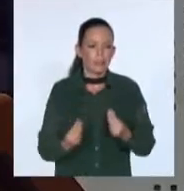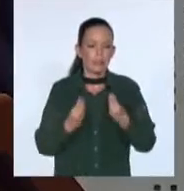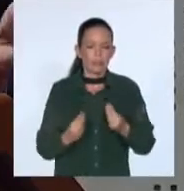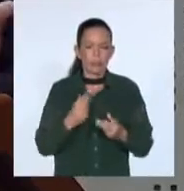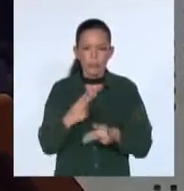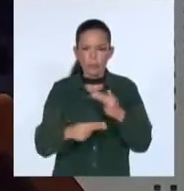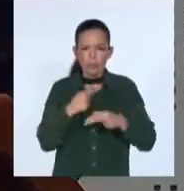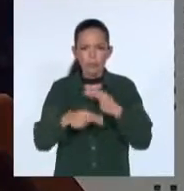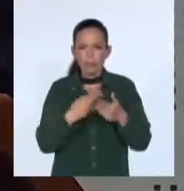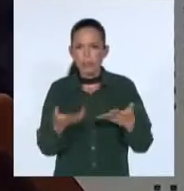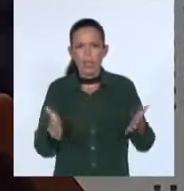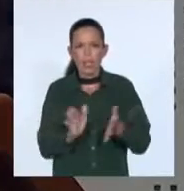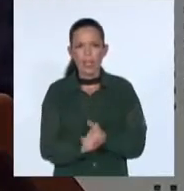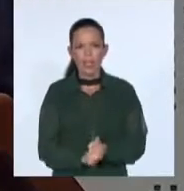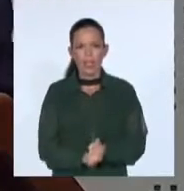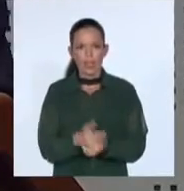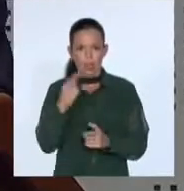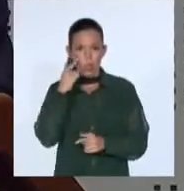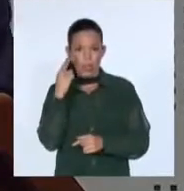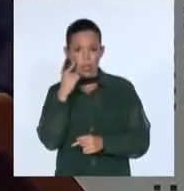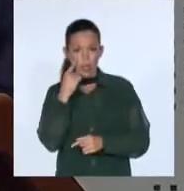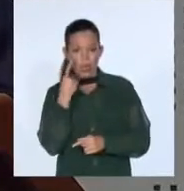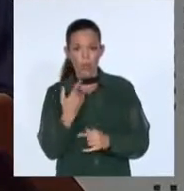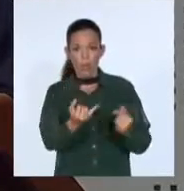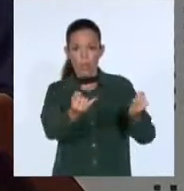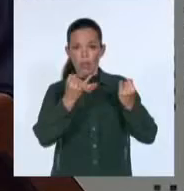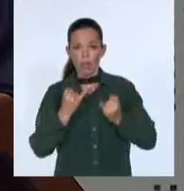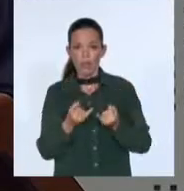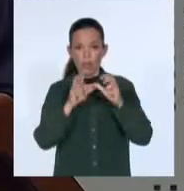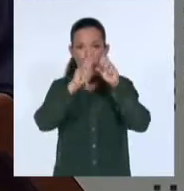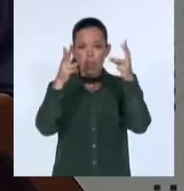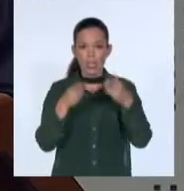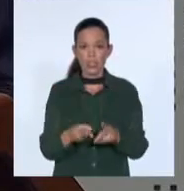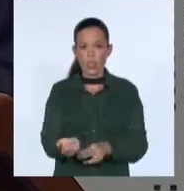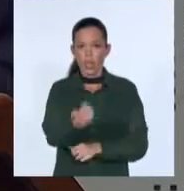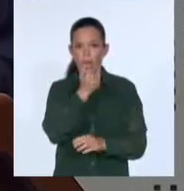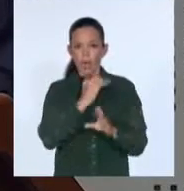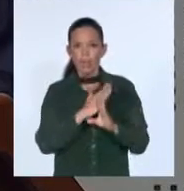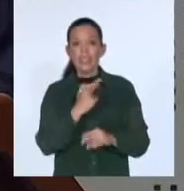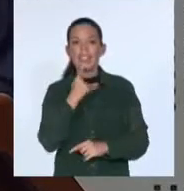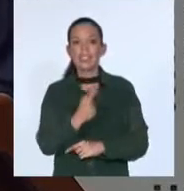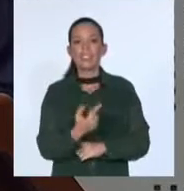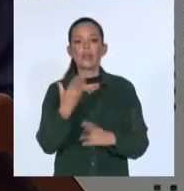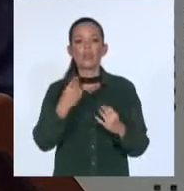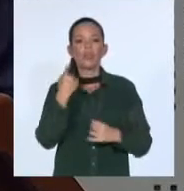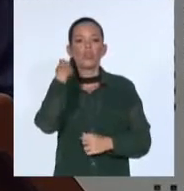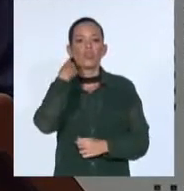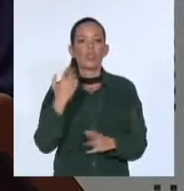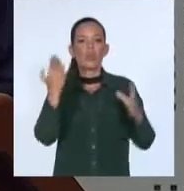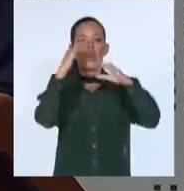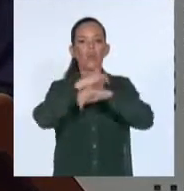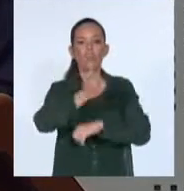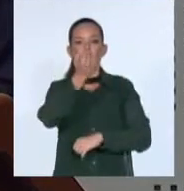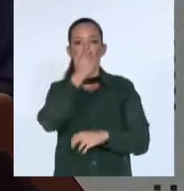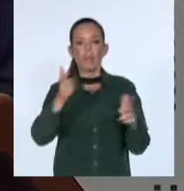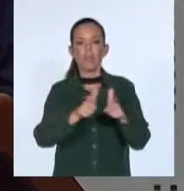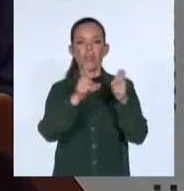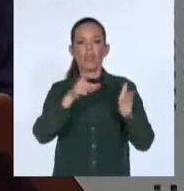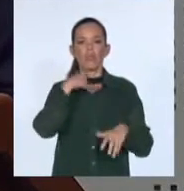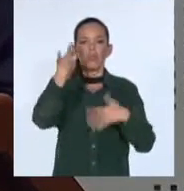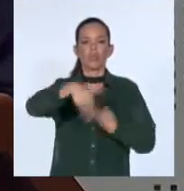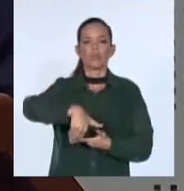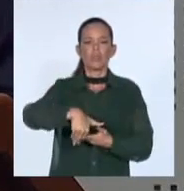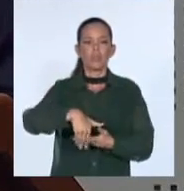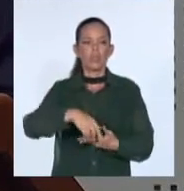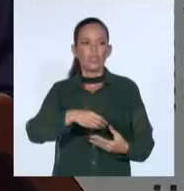anuncia que va a haber una hambruna de 400 millones de seres humanos. ¿Qué es este mundo? ¿Cómo funciona este